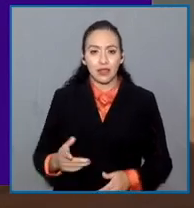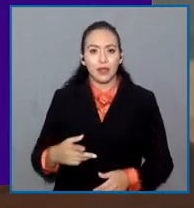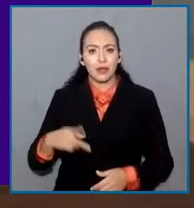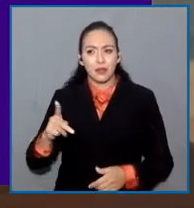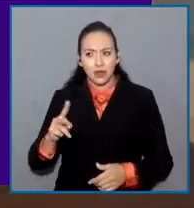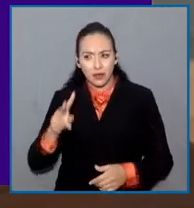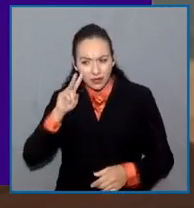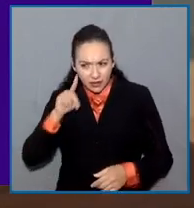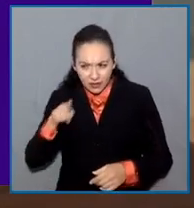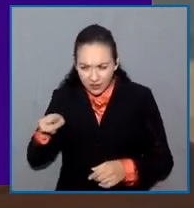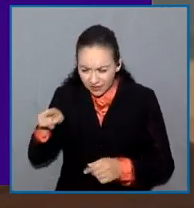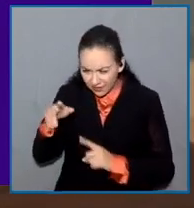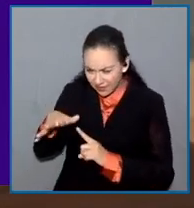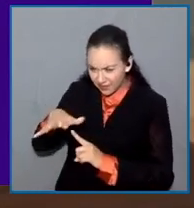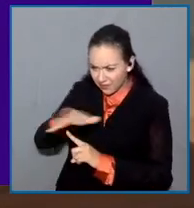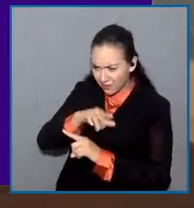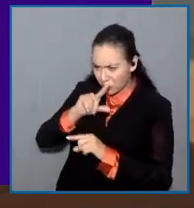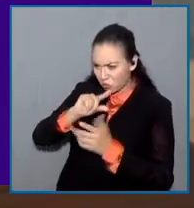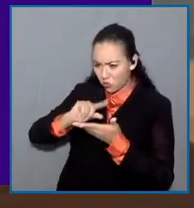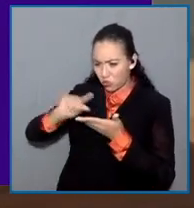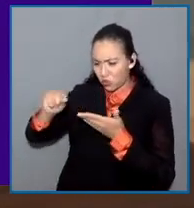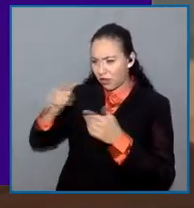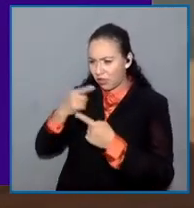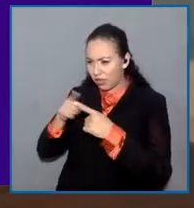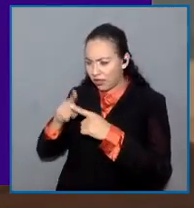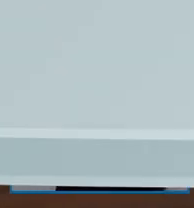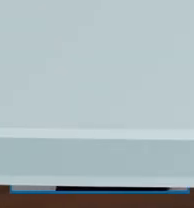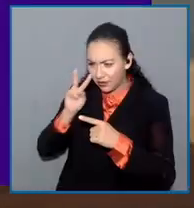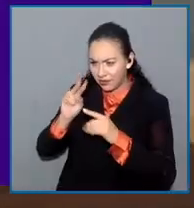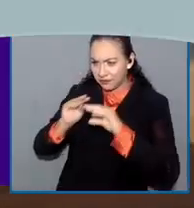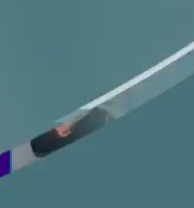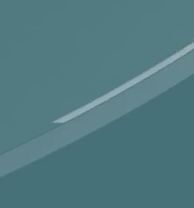de la proximidad de un proceso electoral.